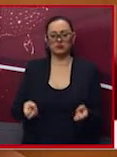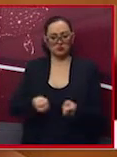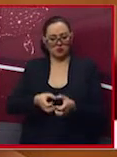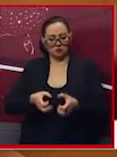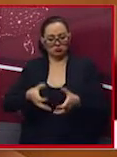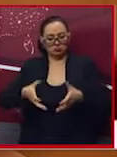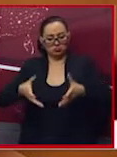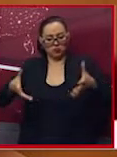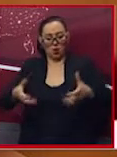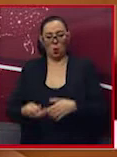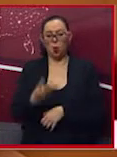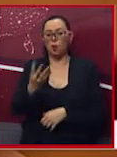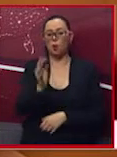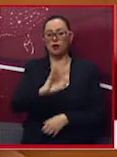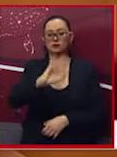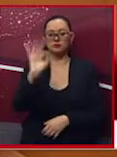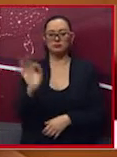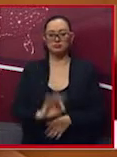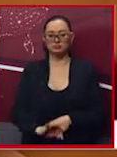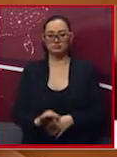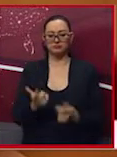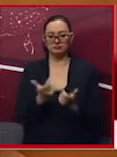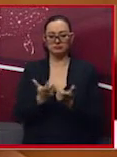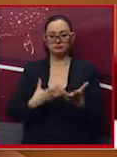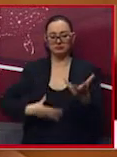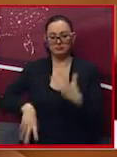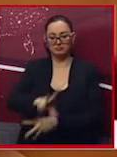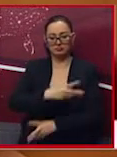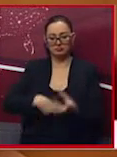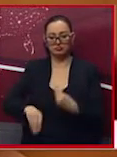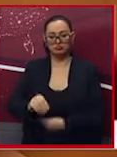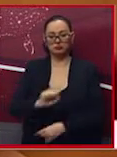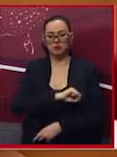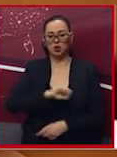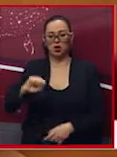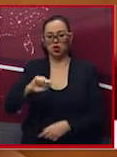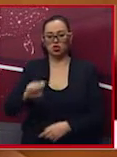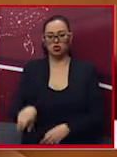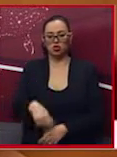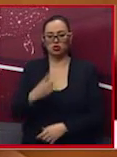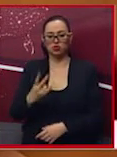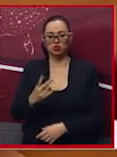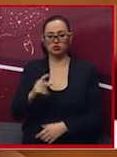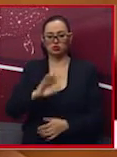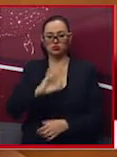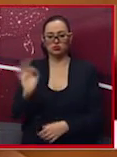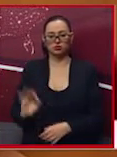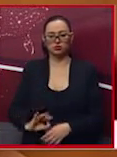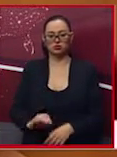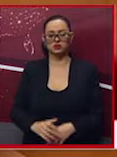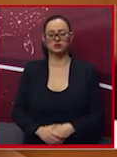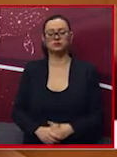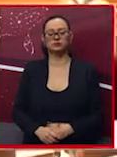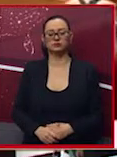velocidad récord de 4% y la economía creció al 2.5% anual.